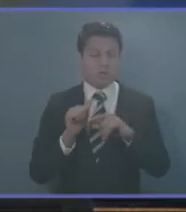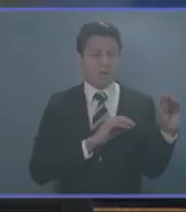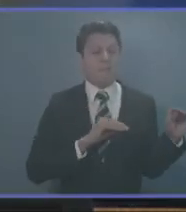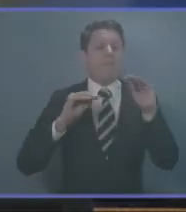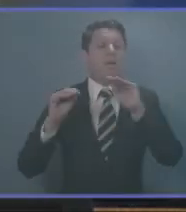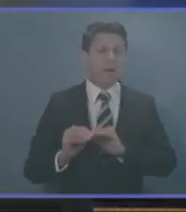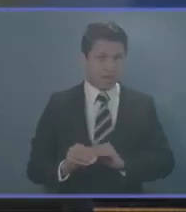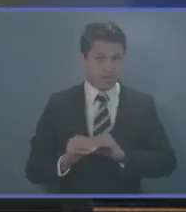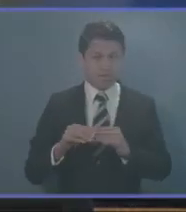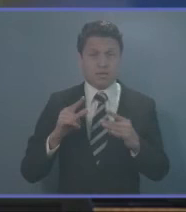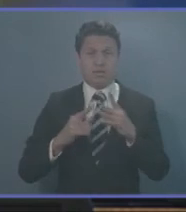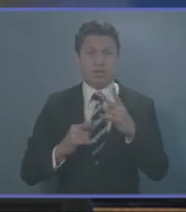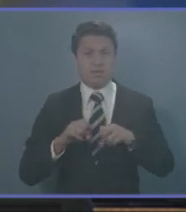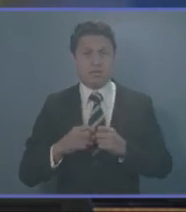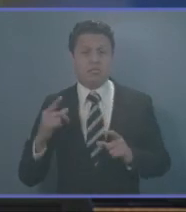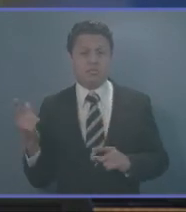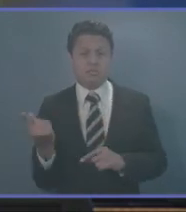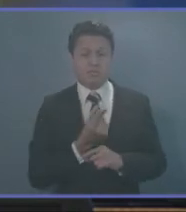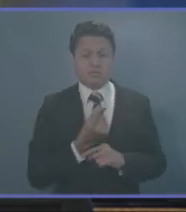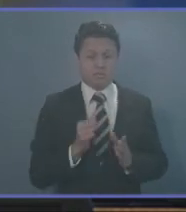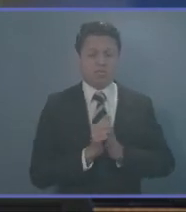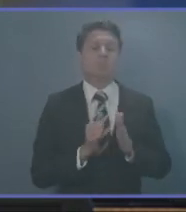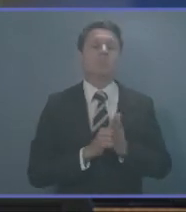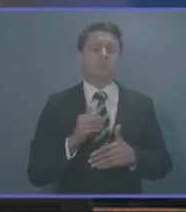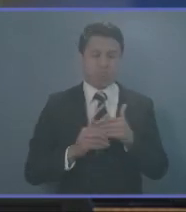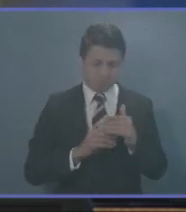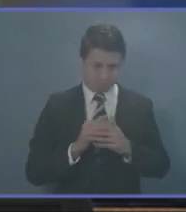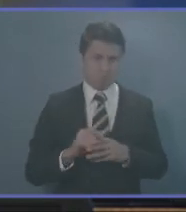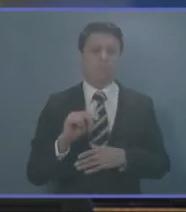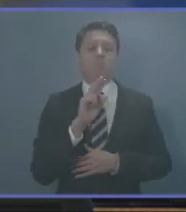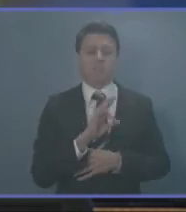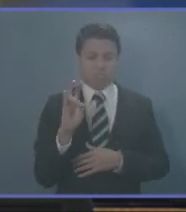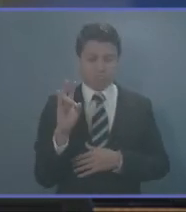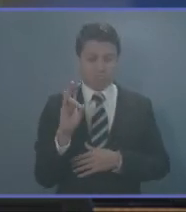aplicación de sanciones. Competencia. Artículo 47.